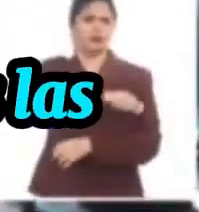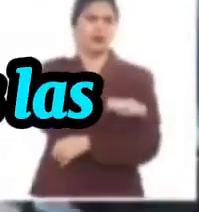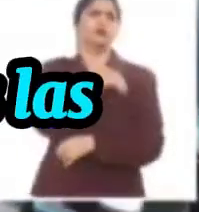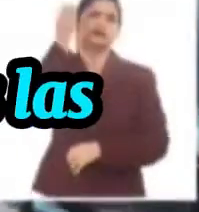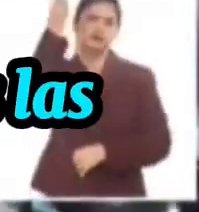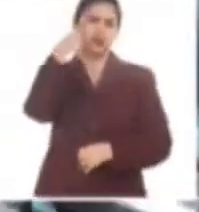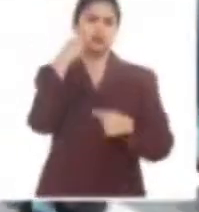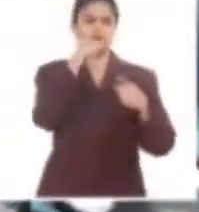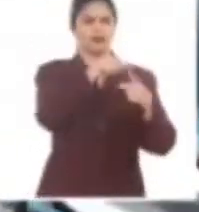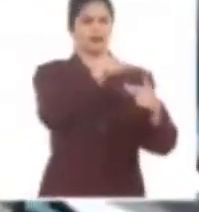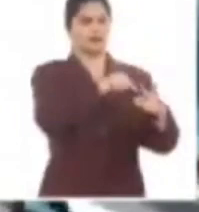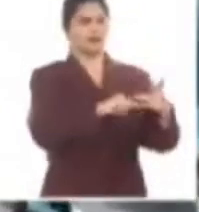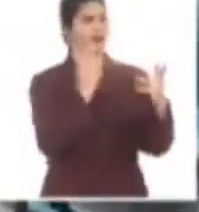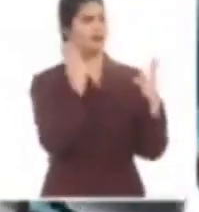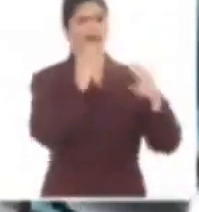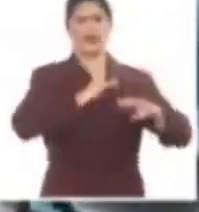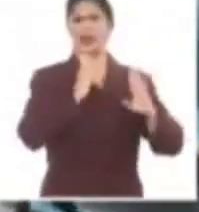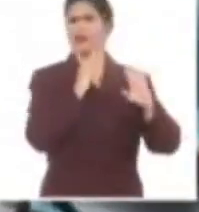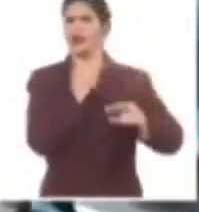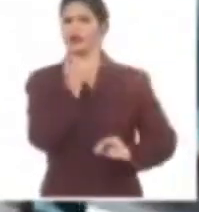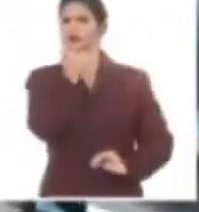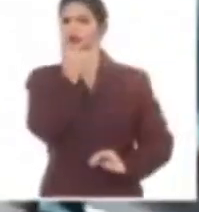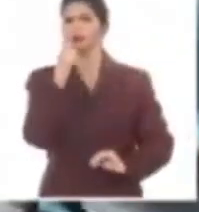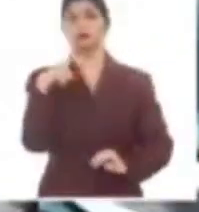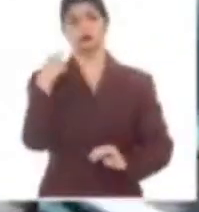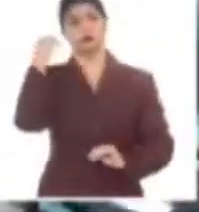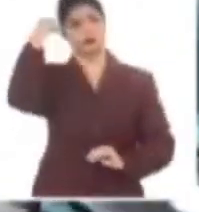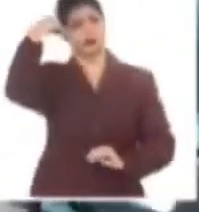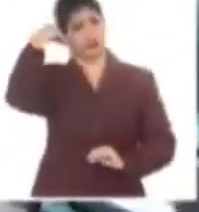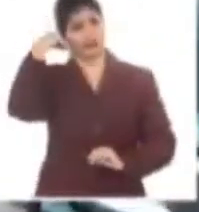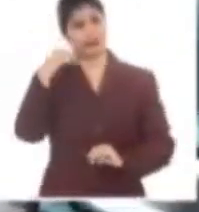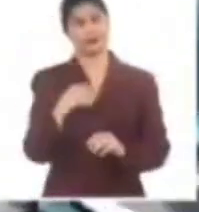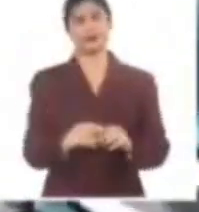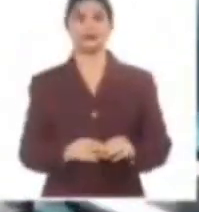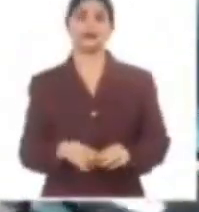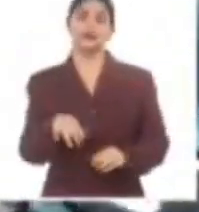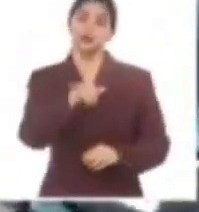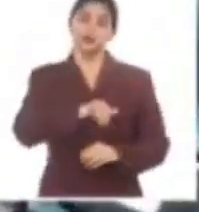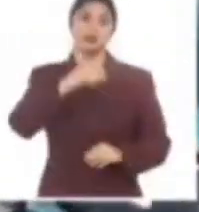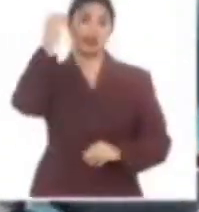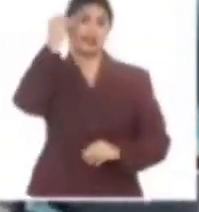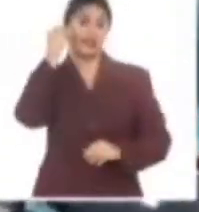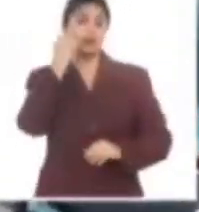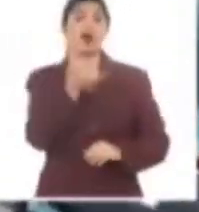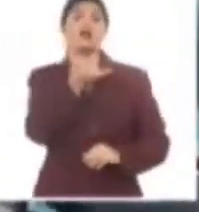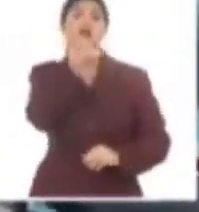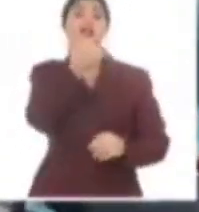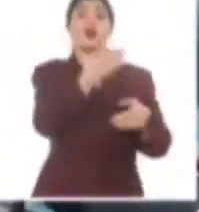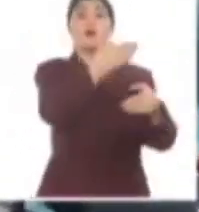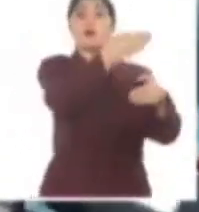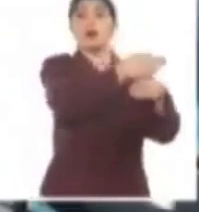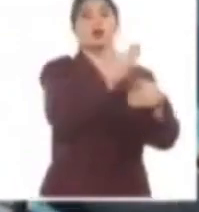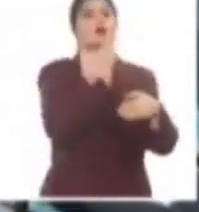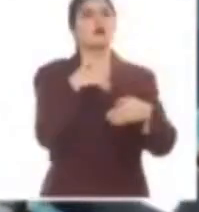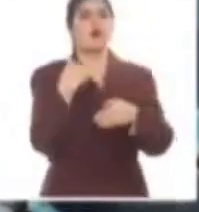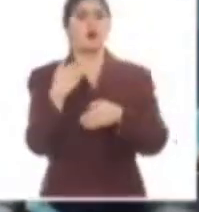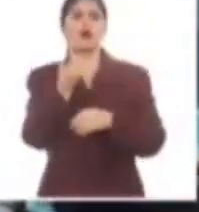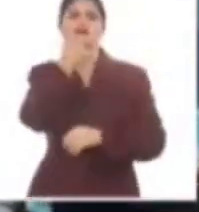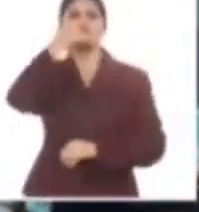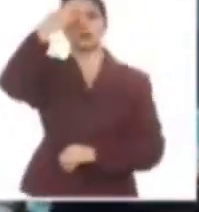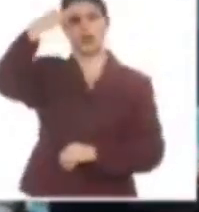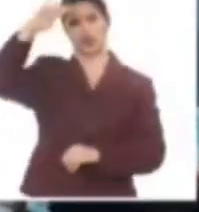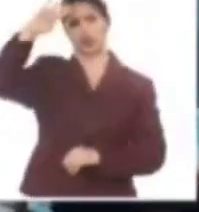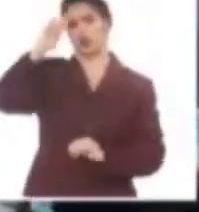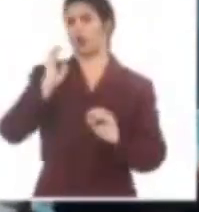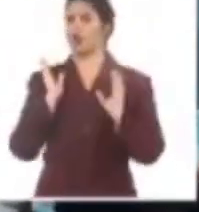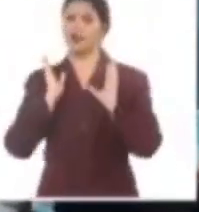las insuficiencias, más allá del reconocimiento que tenemos del impacto real del bloqueo, que eso sí es de verdad, y sí impacta y sí nos